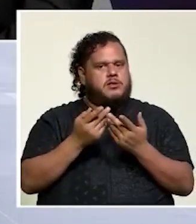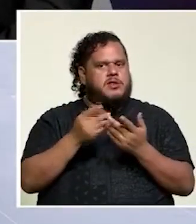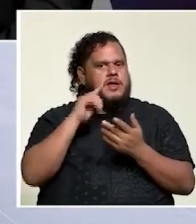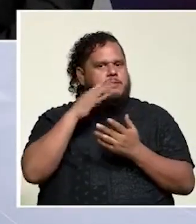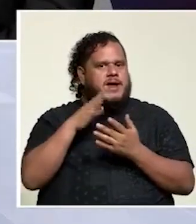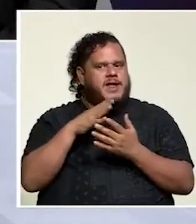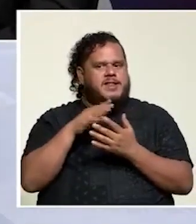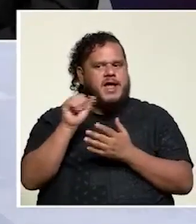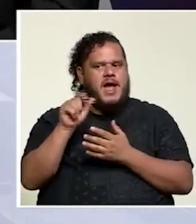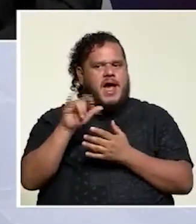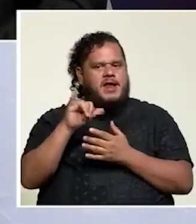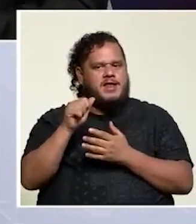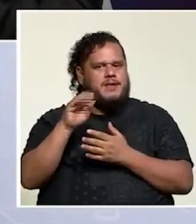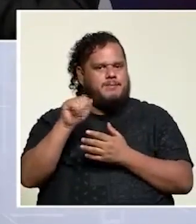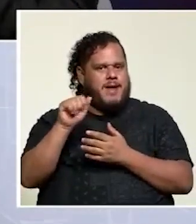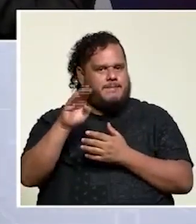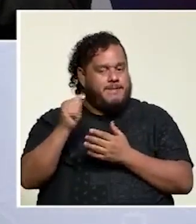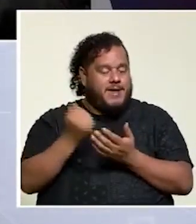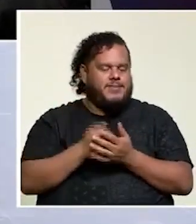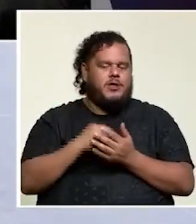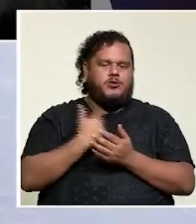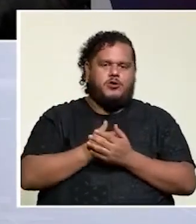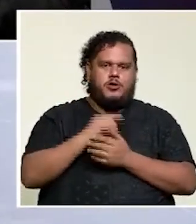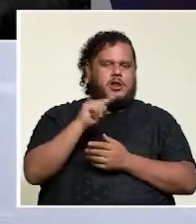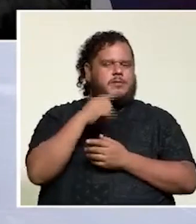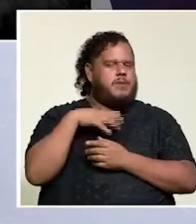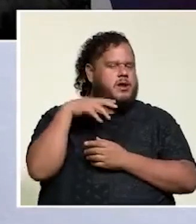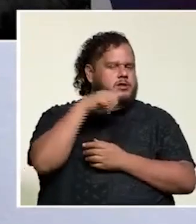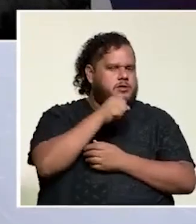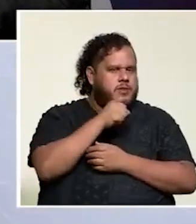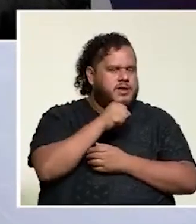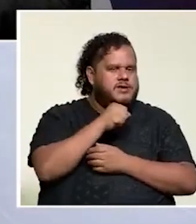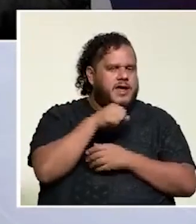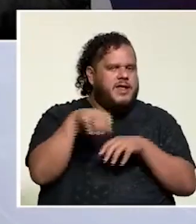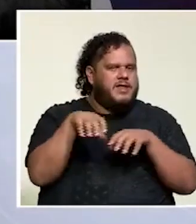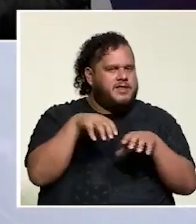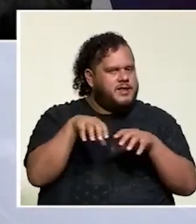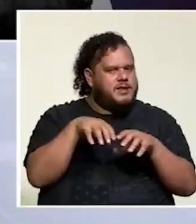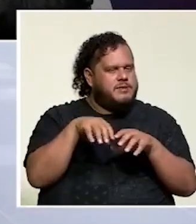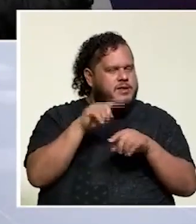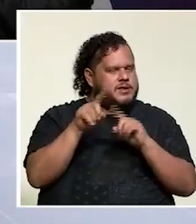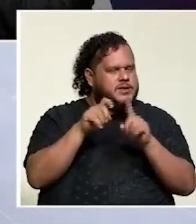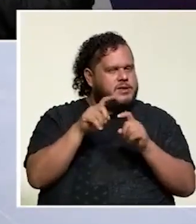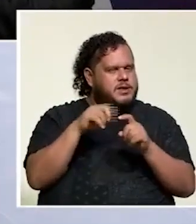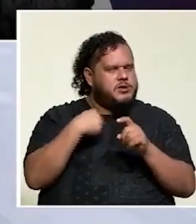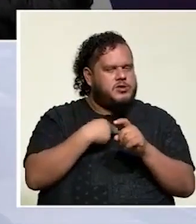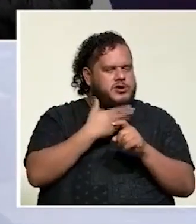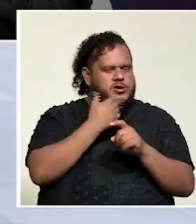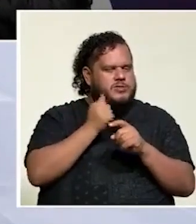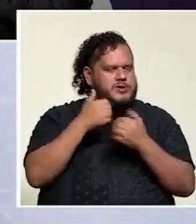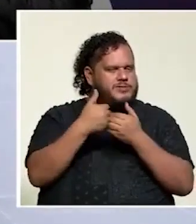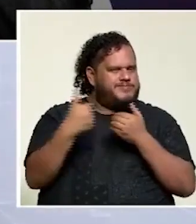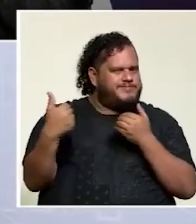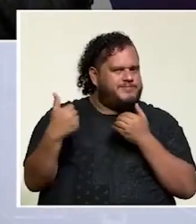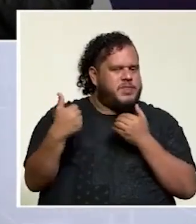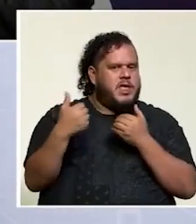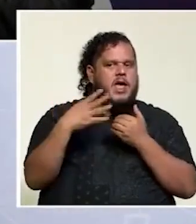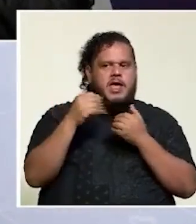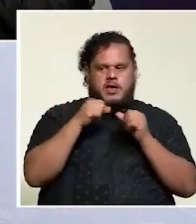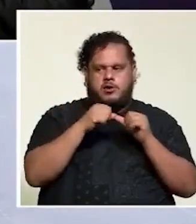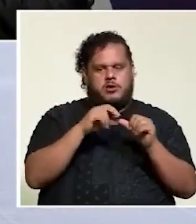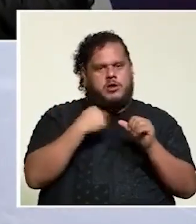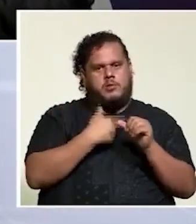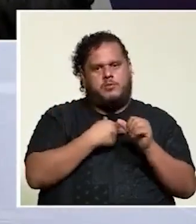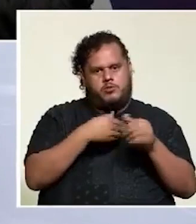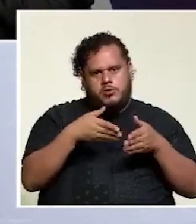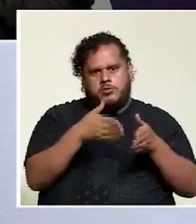Alibaba, nosotros, ante la primer sospecha de actividades cuestionables, tomamos la decisión de separarnos y continuar por